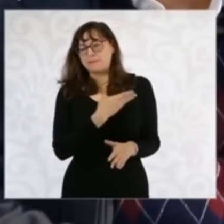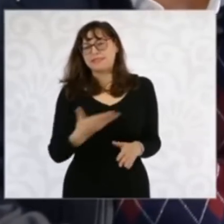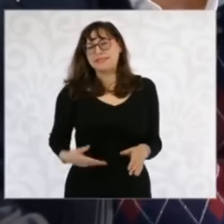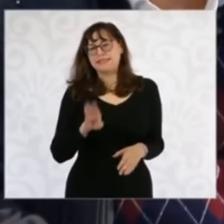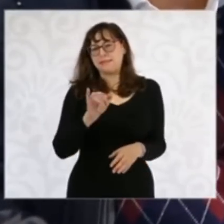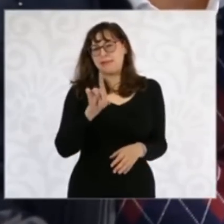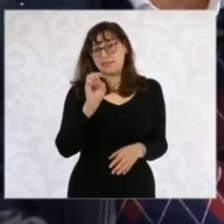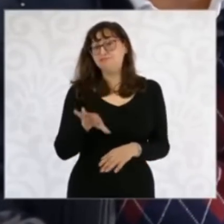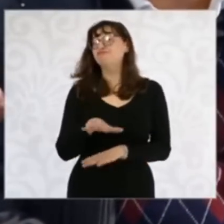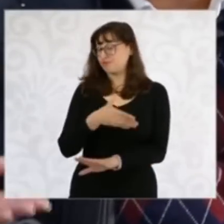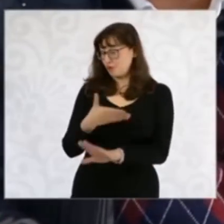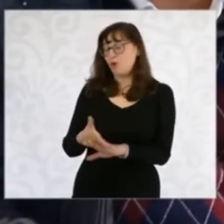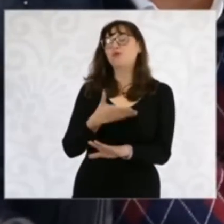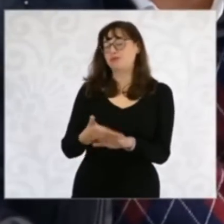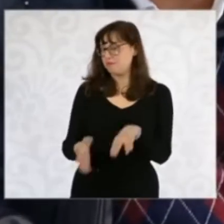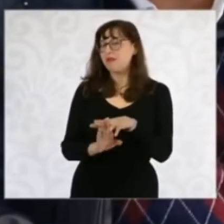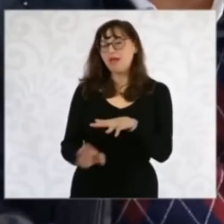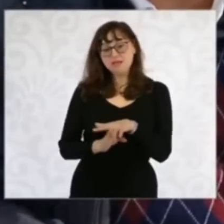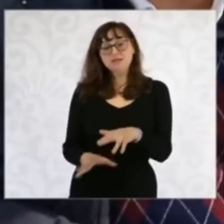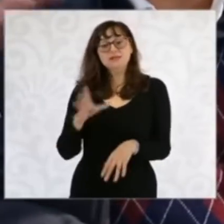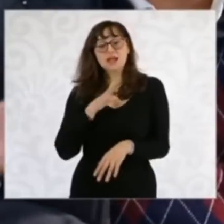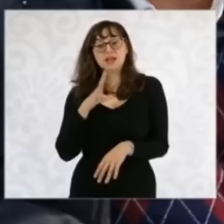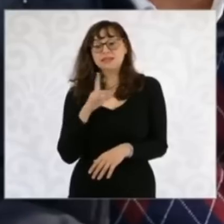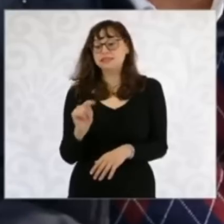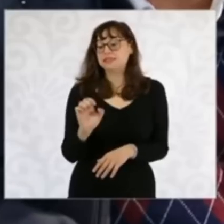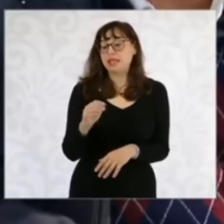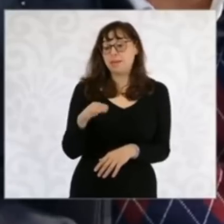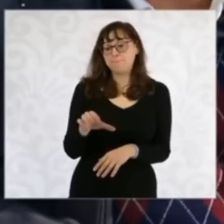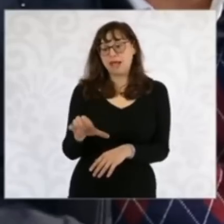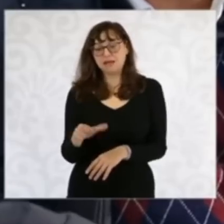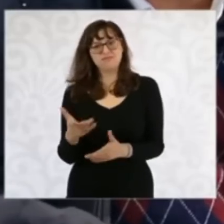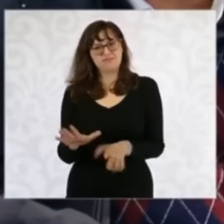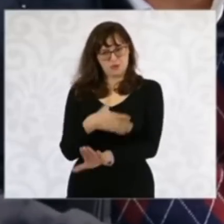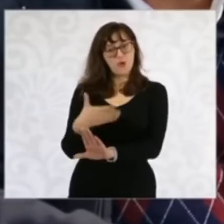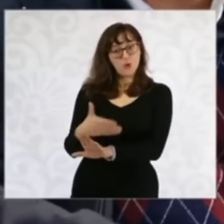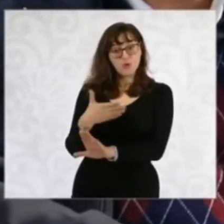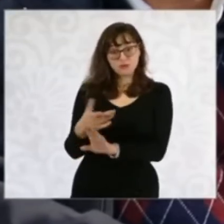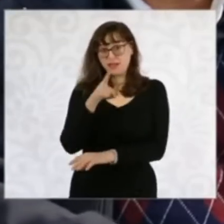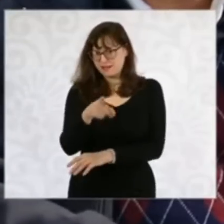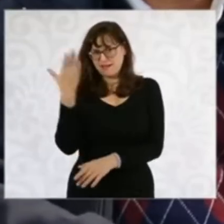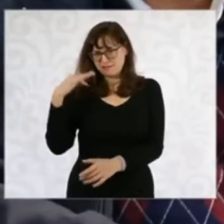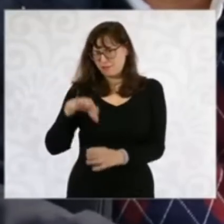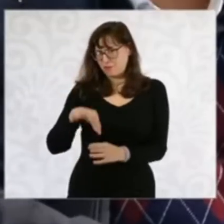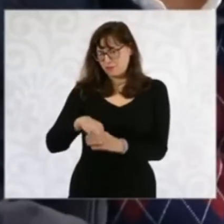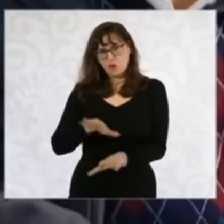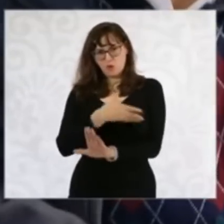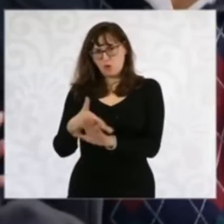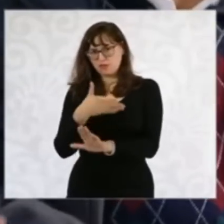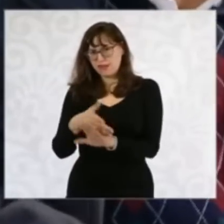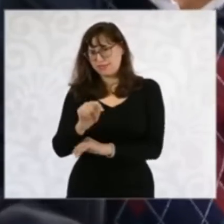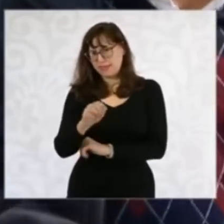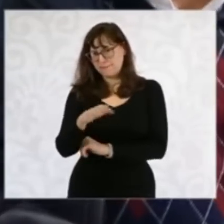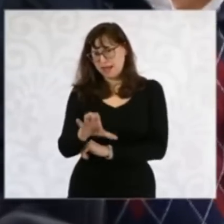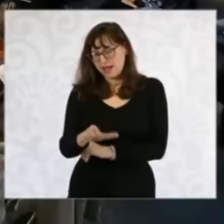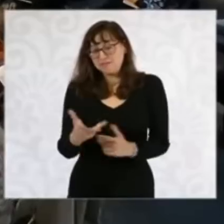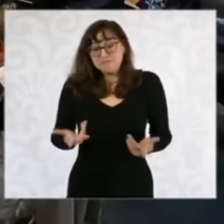migrantes, que ha sido muy crítica también del TEMEC. De hecho, cuando ella fue senadora, pues votó en contra de este tratado. Y pues bueno, preguntarle, independientemente de